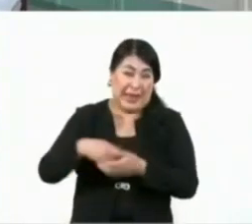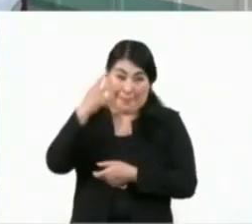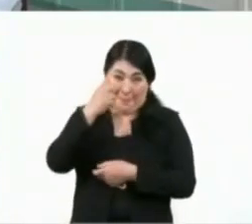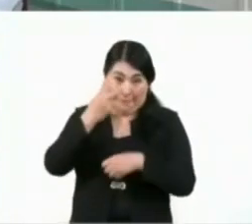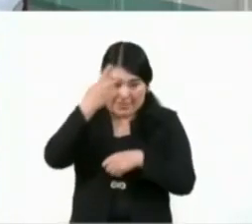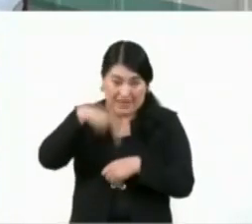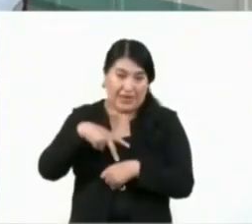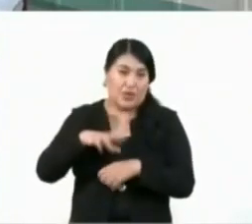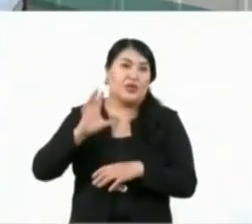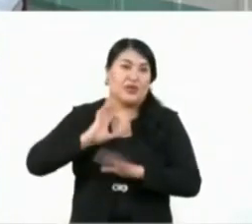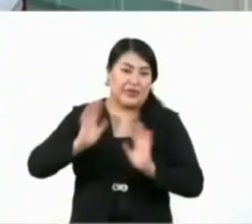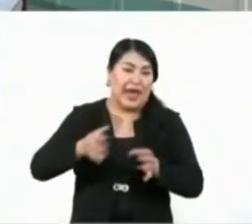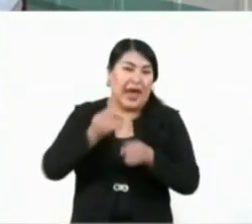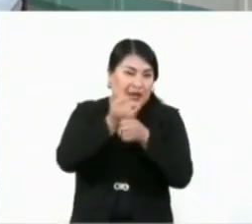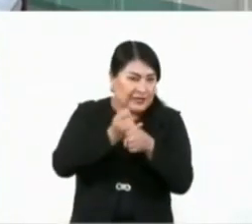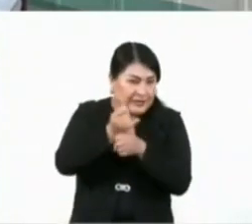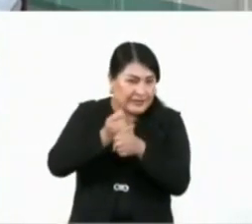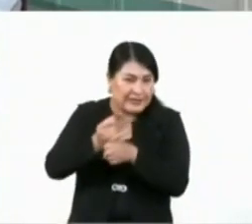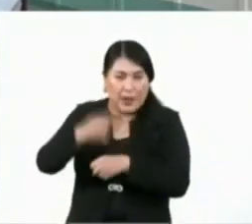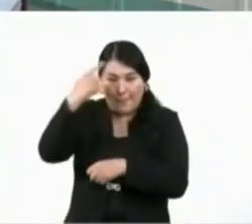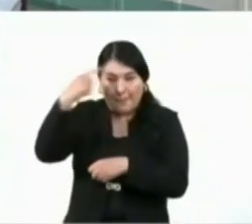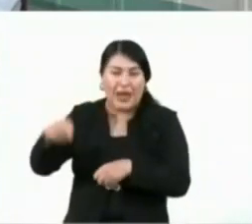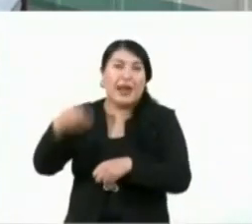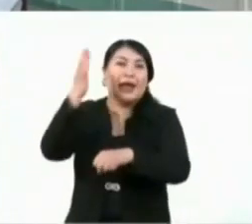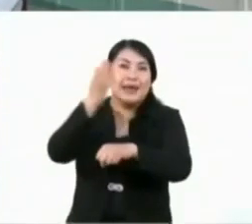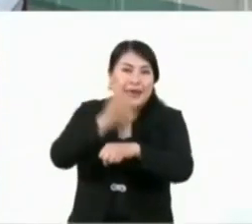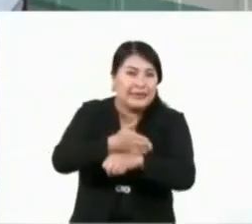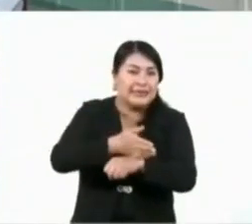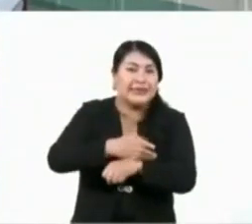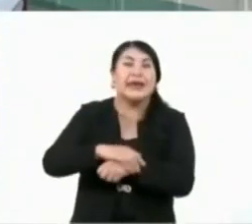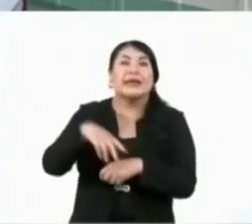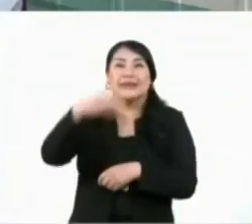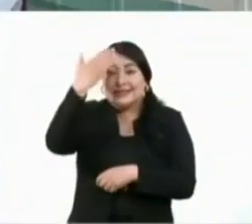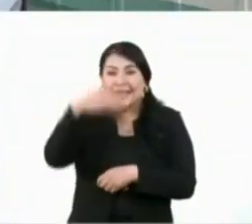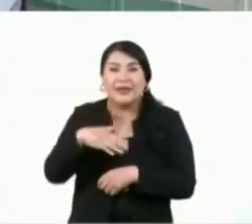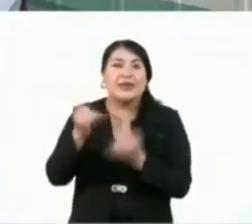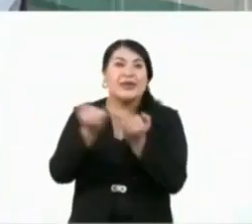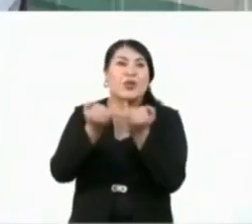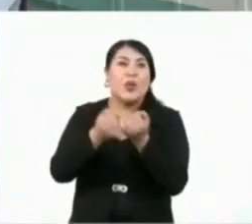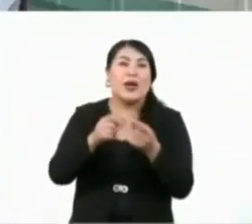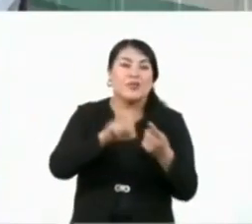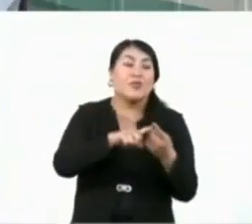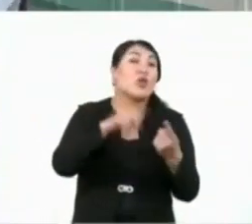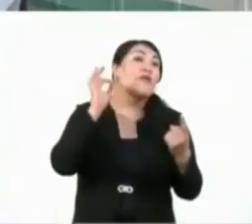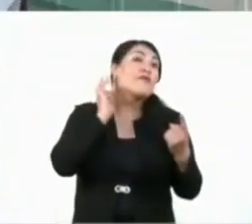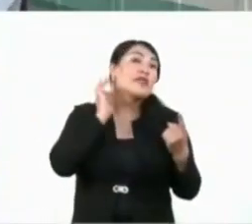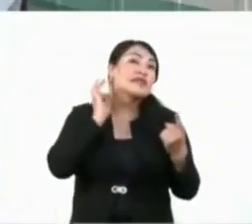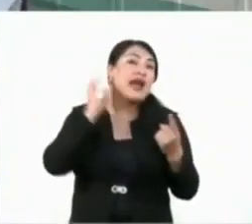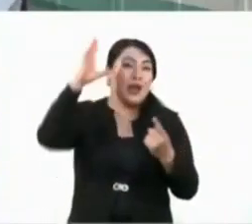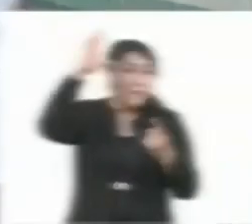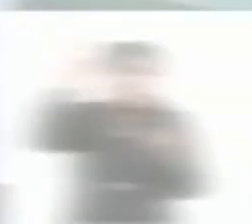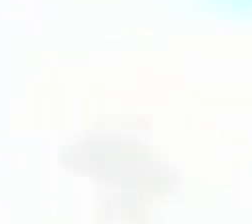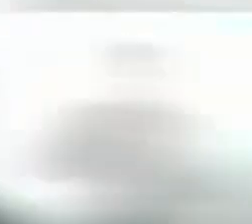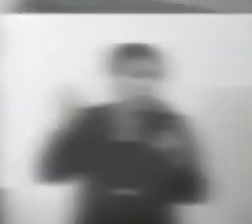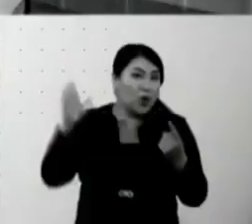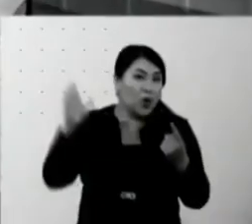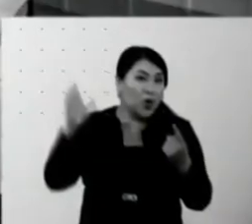se conozca pues cuál era la relación del fiscal de Morelos y por qué su actuación.